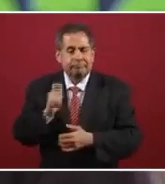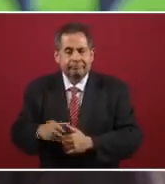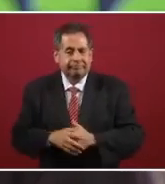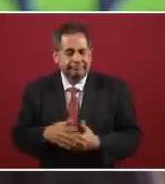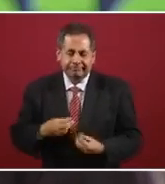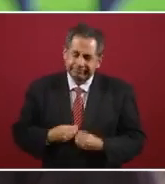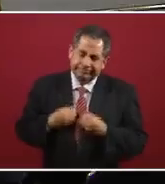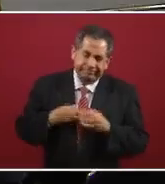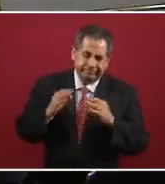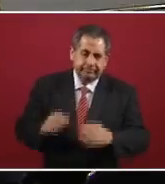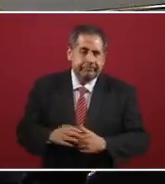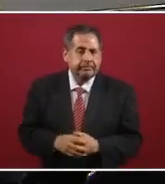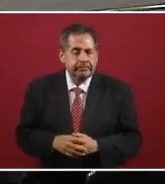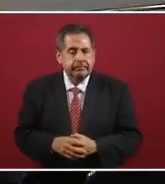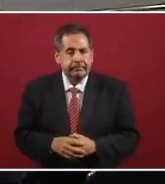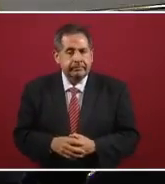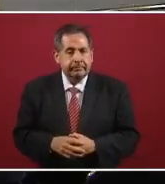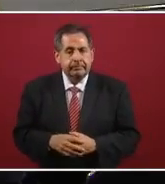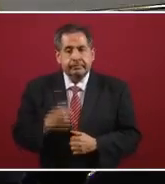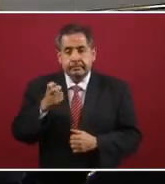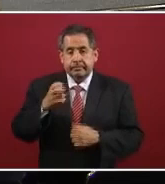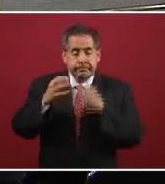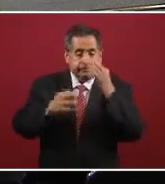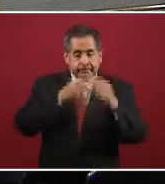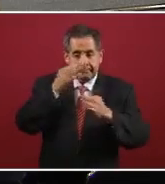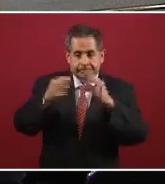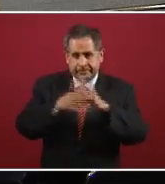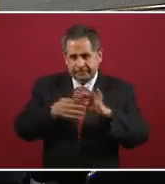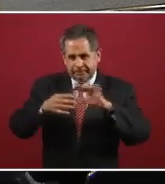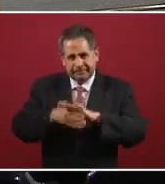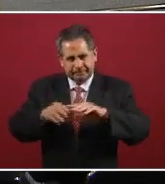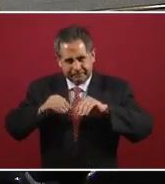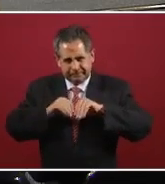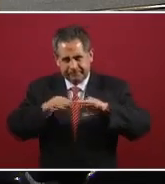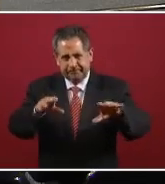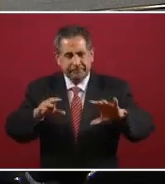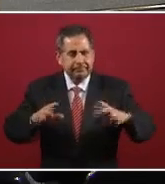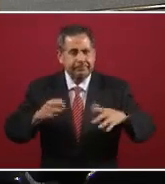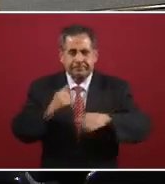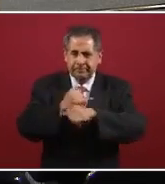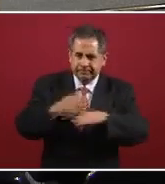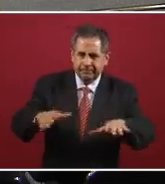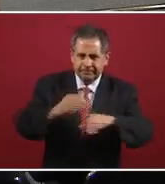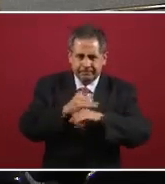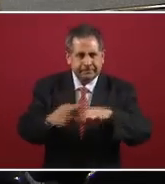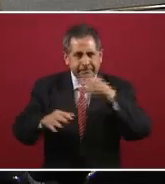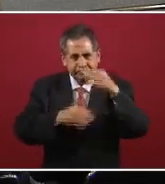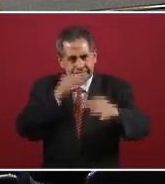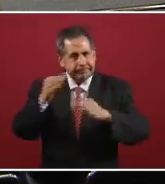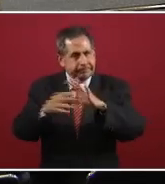vivir. Y en ese sentido, parte de la campaña de información, de